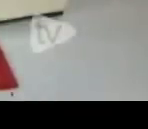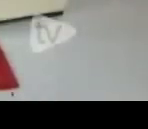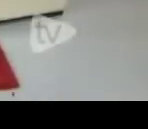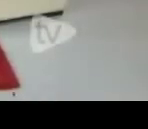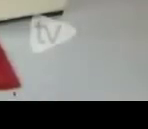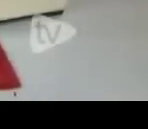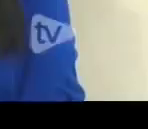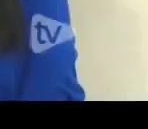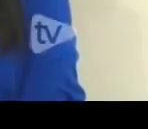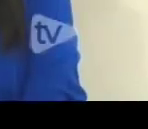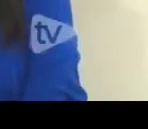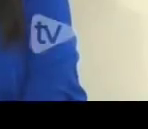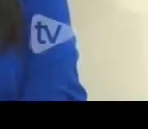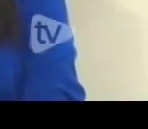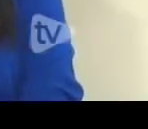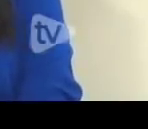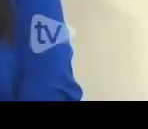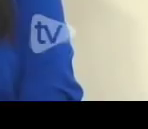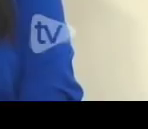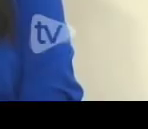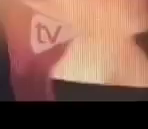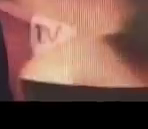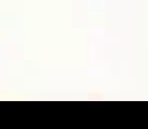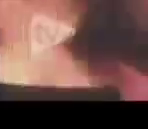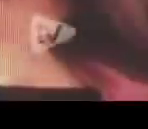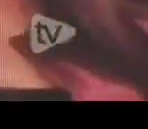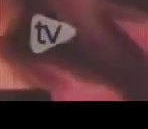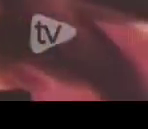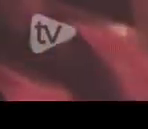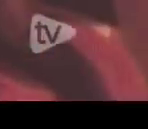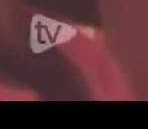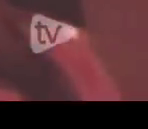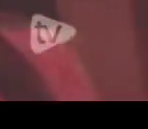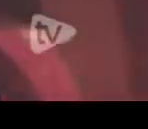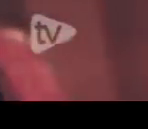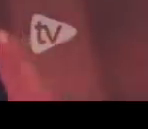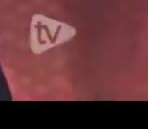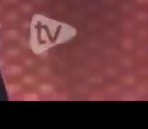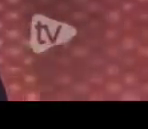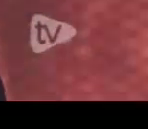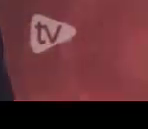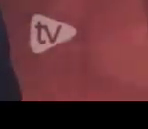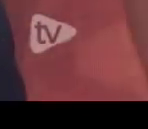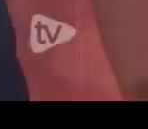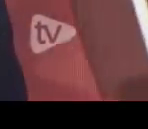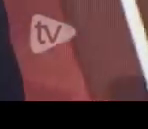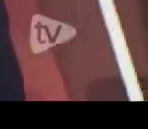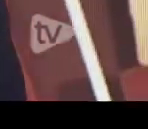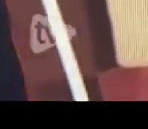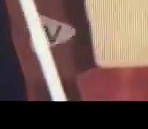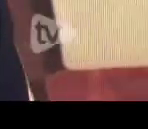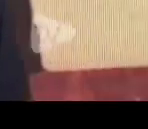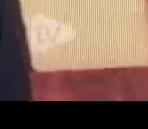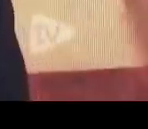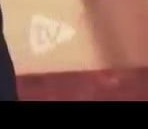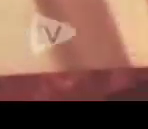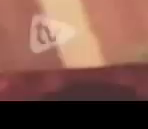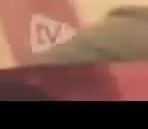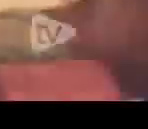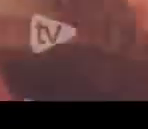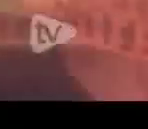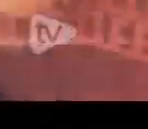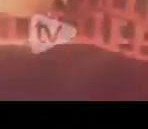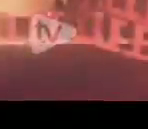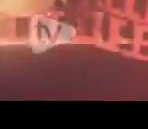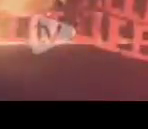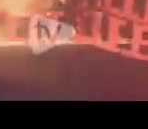Sin prensa independiente no hay democracia. Tania Tinoco nos acompaña este domingo en Derechos Reservados, Periodismo